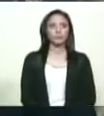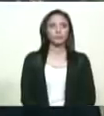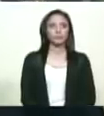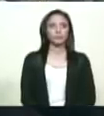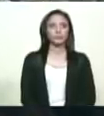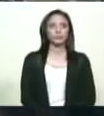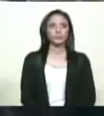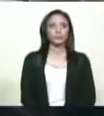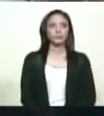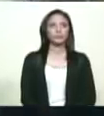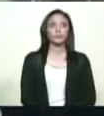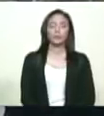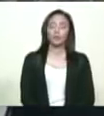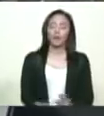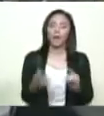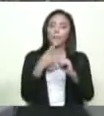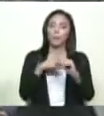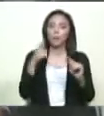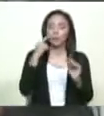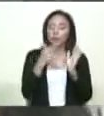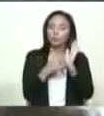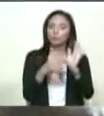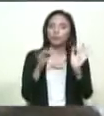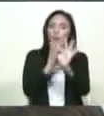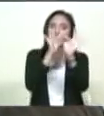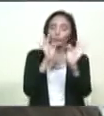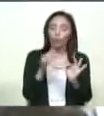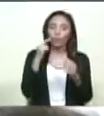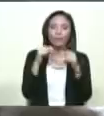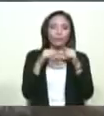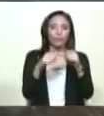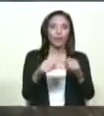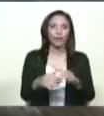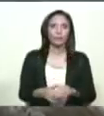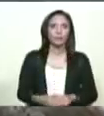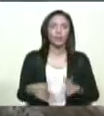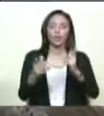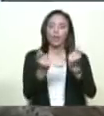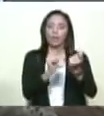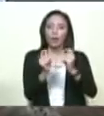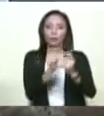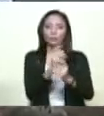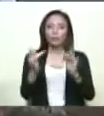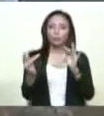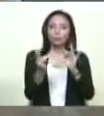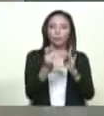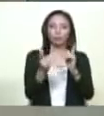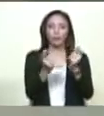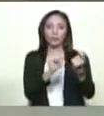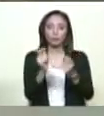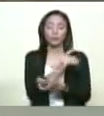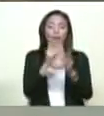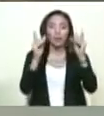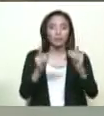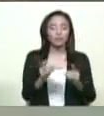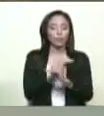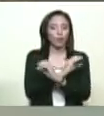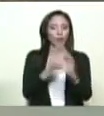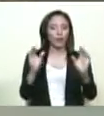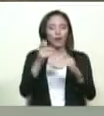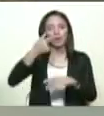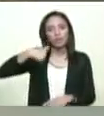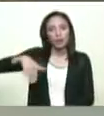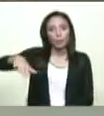pero tiene que haber una manera permanente vicepresidenta de debate de contacto y de toma de decisiones entre el